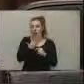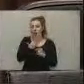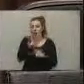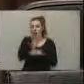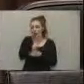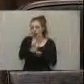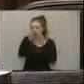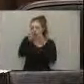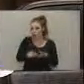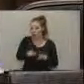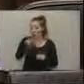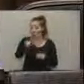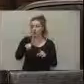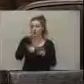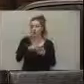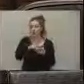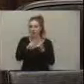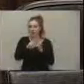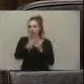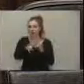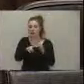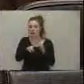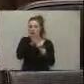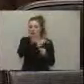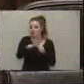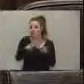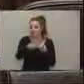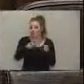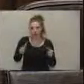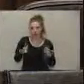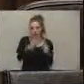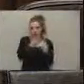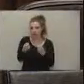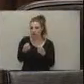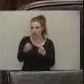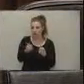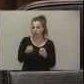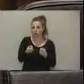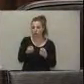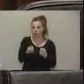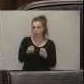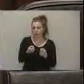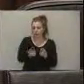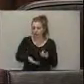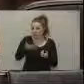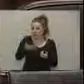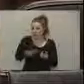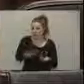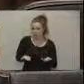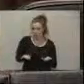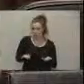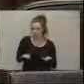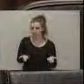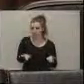planificación y un aumento de la tasa de cobertura absolutamente imprescindible en esta edad,